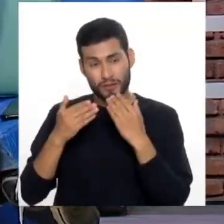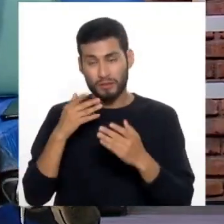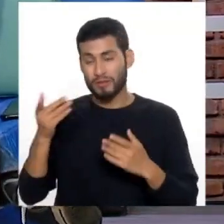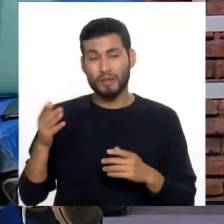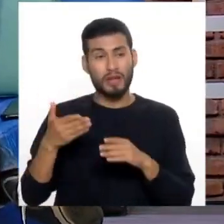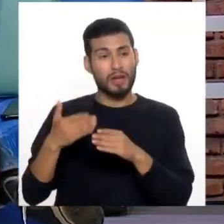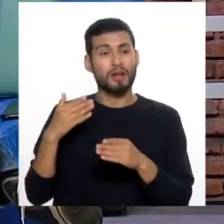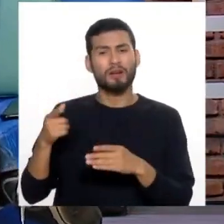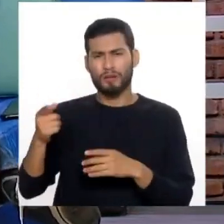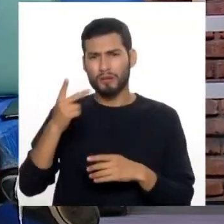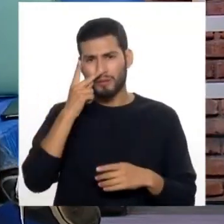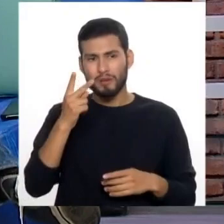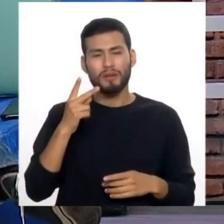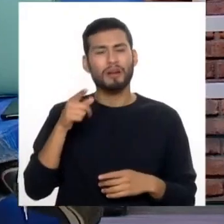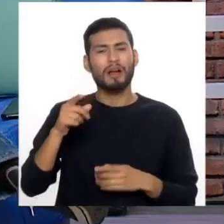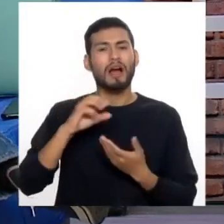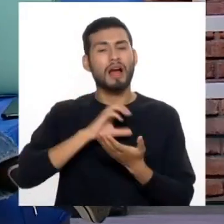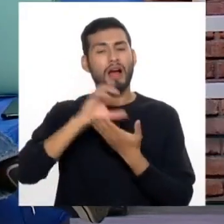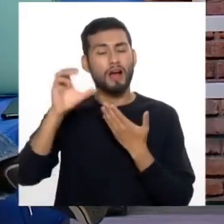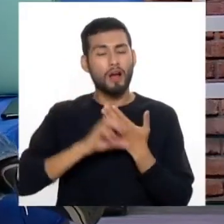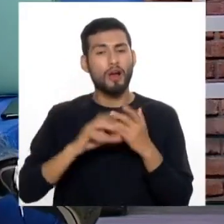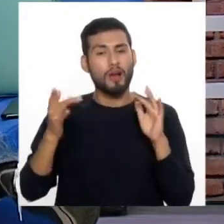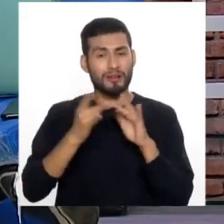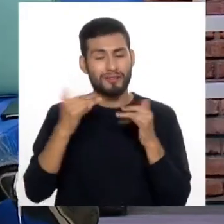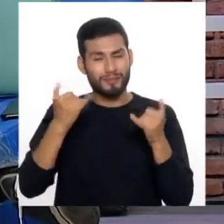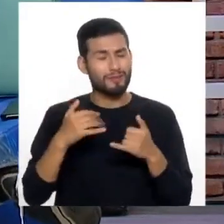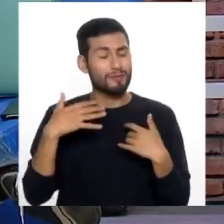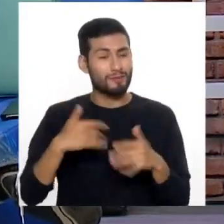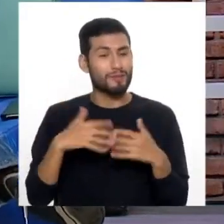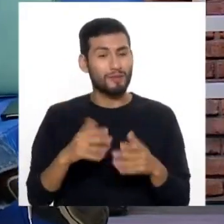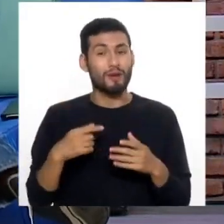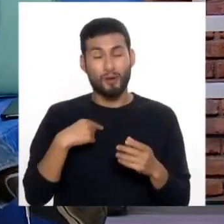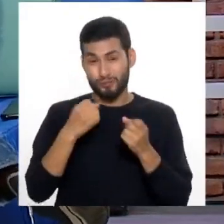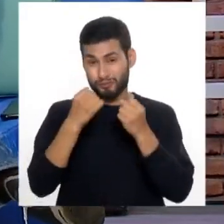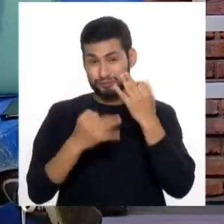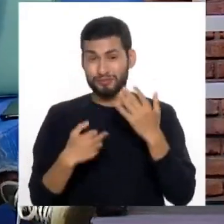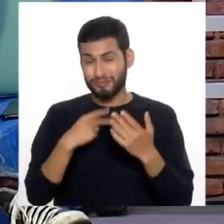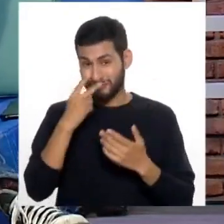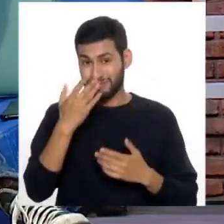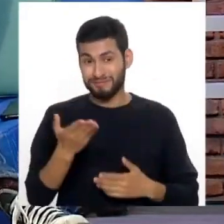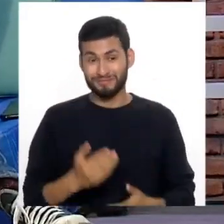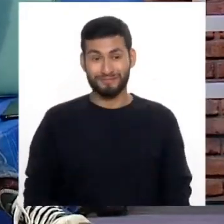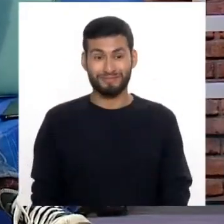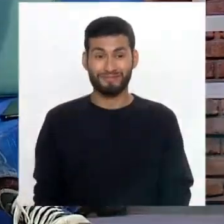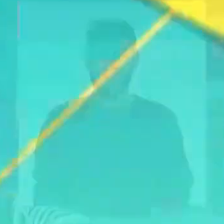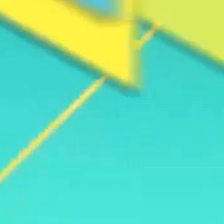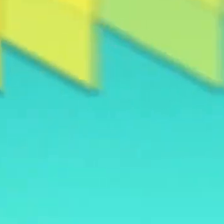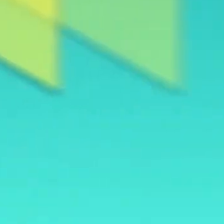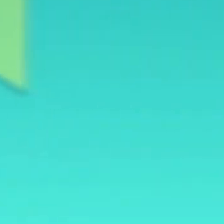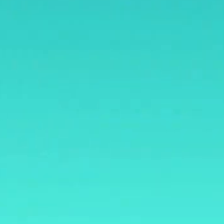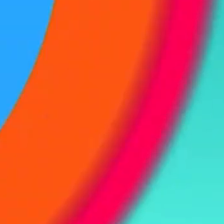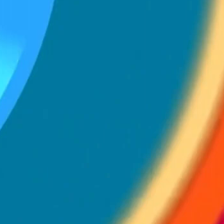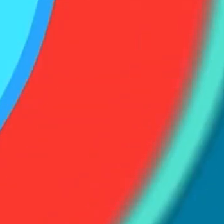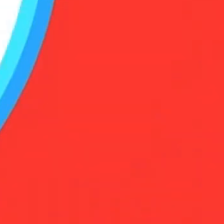Kate, antes quiero que vayas a ver nuestra agenda Conecta, que viene súper, súper cargada. Así que vamos a verlo.